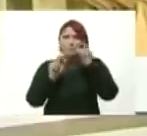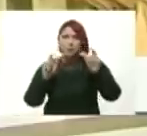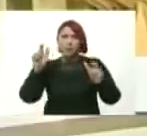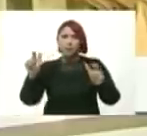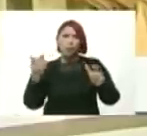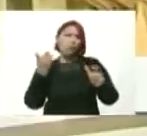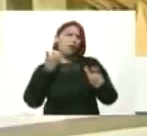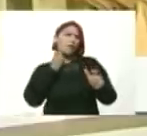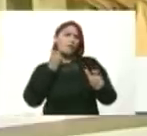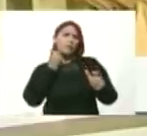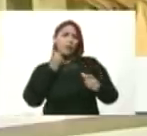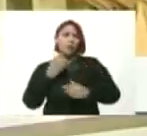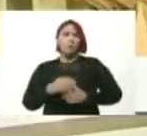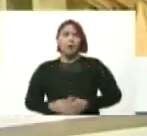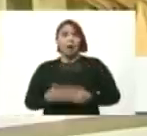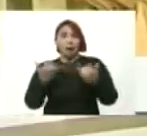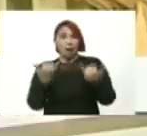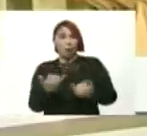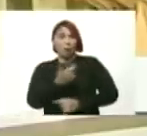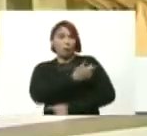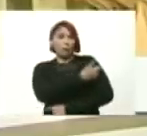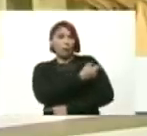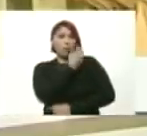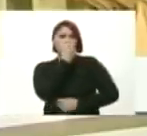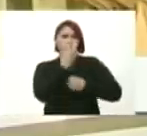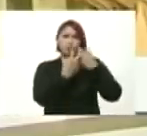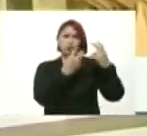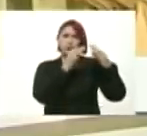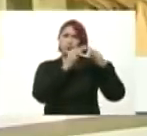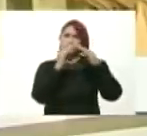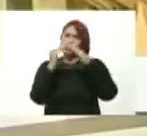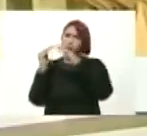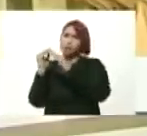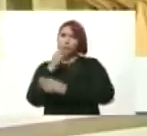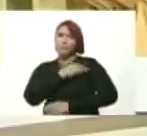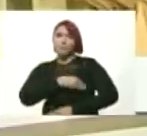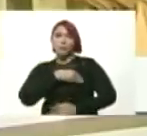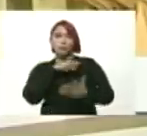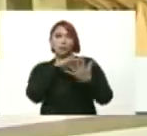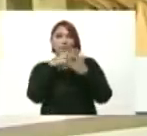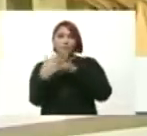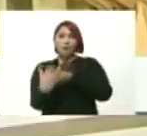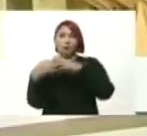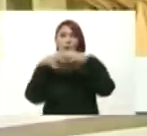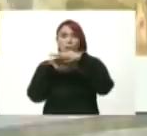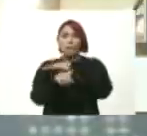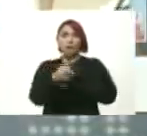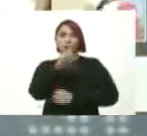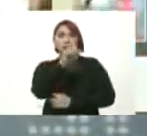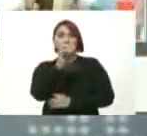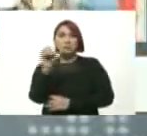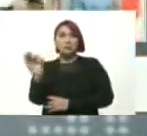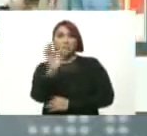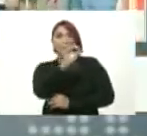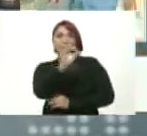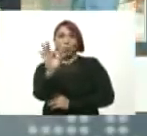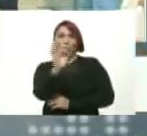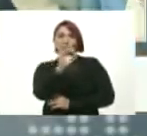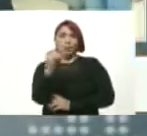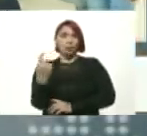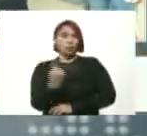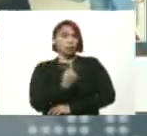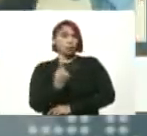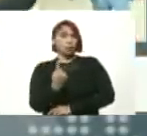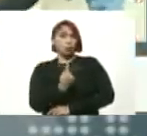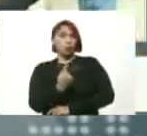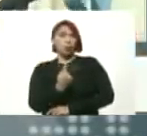y ahora vacunando casa por casa la misión barrio adentro 100% sólo en